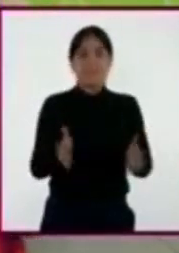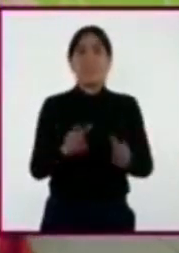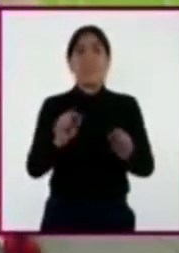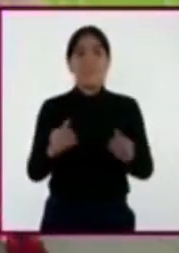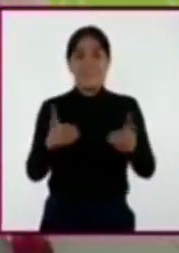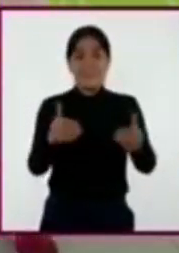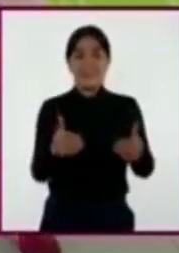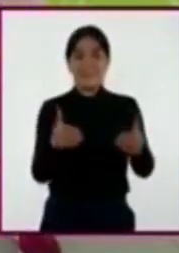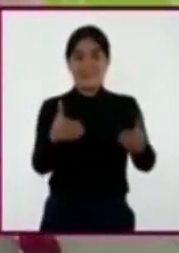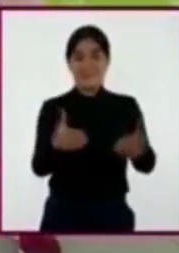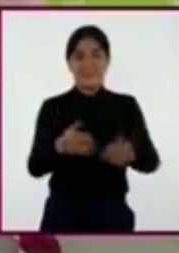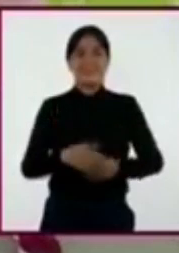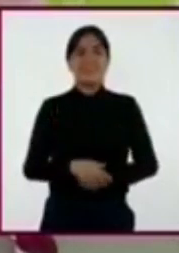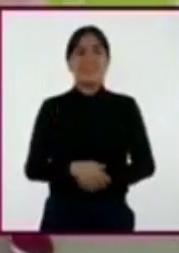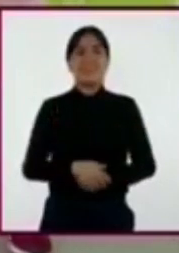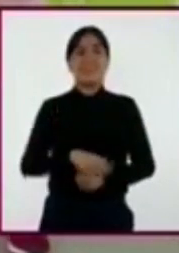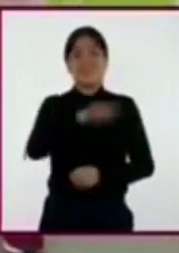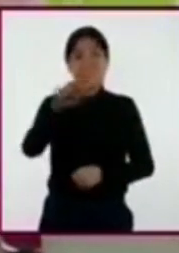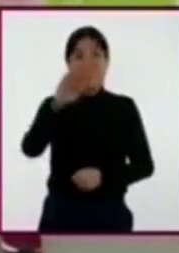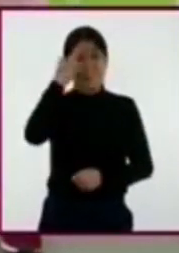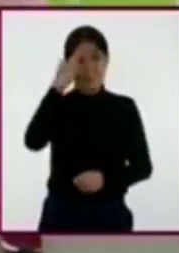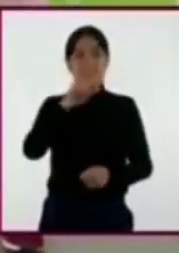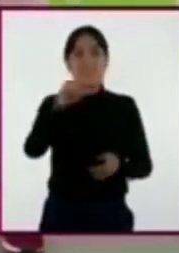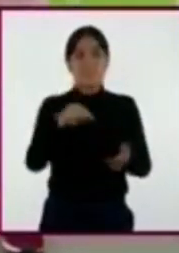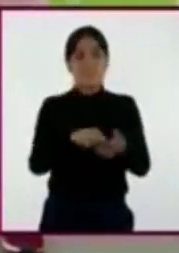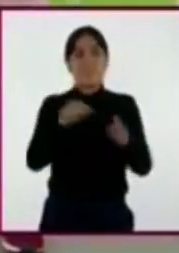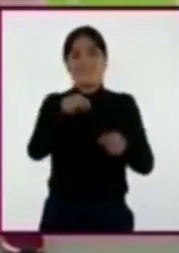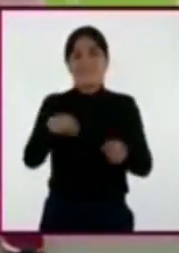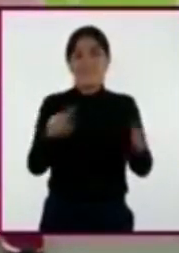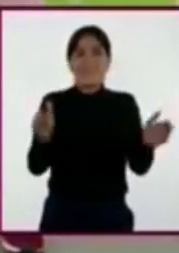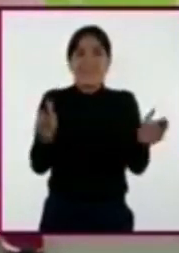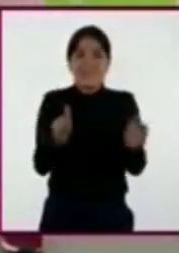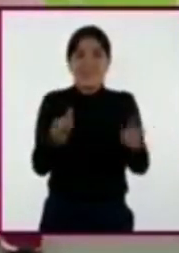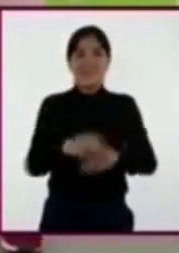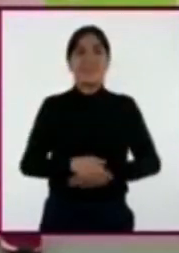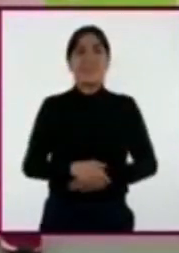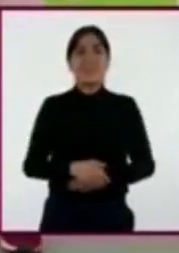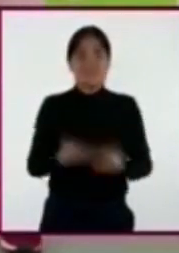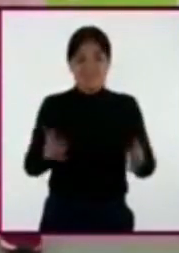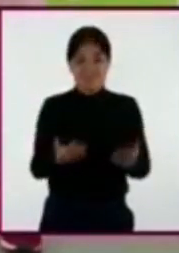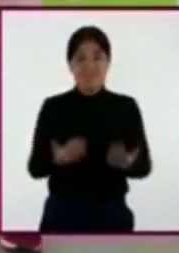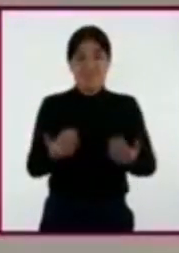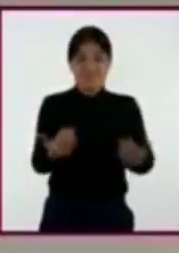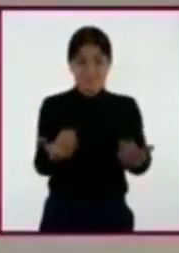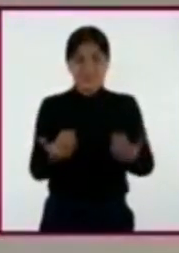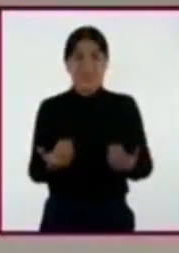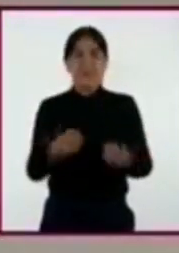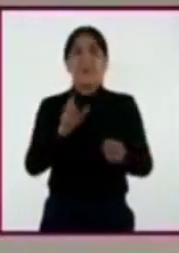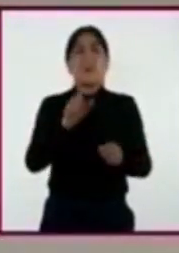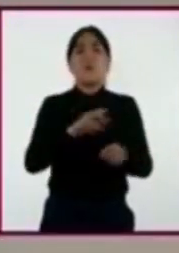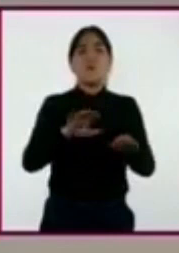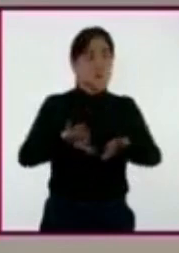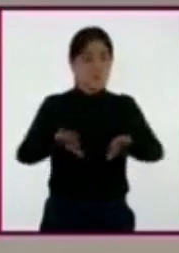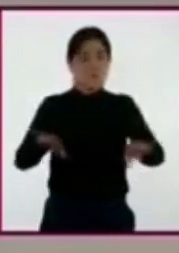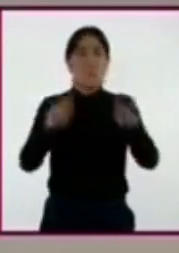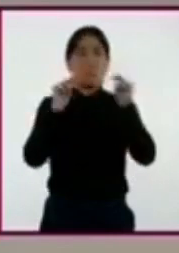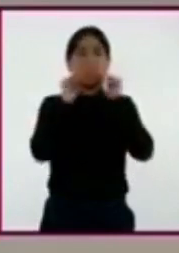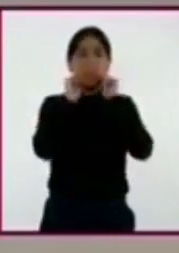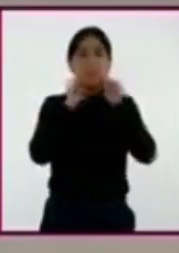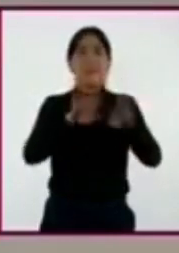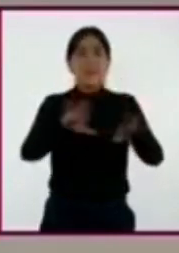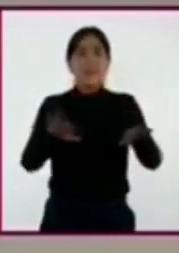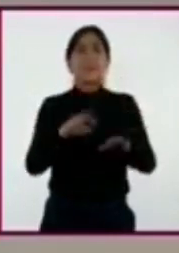más atrás, porque recuerden que nuestro espacio es más pequeño. ¿Qué tan separados, maestra? La separación no importa,